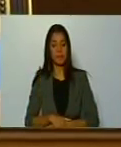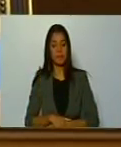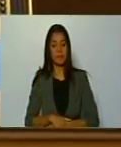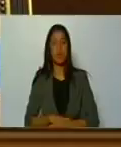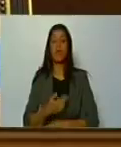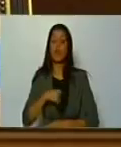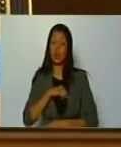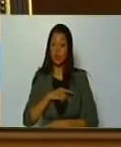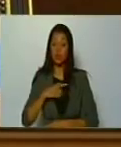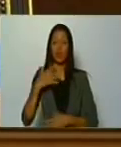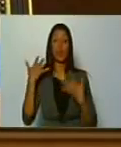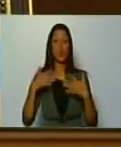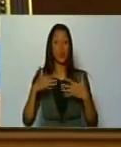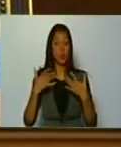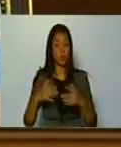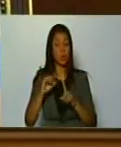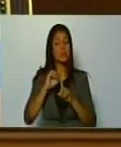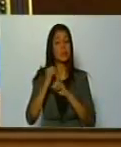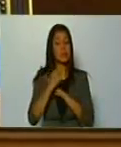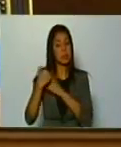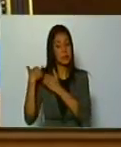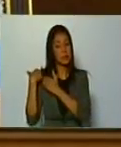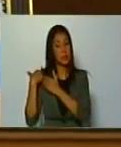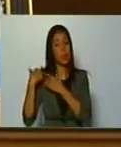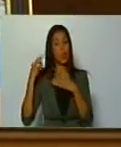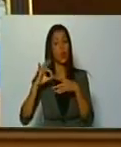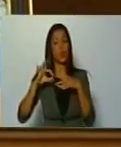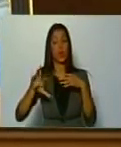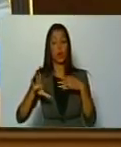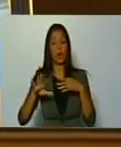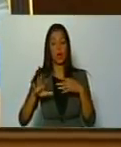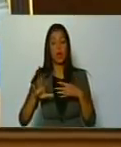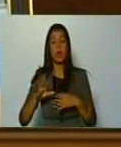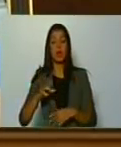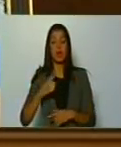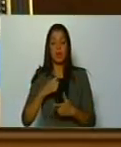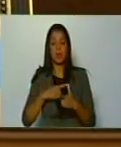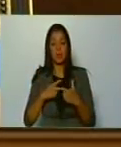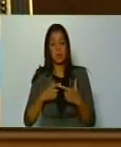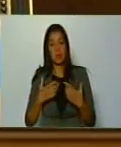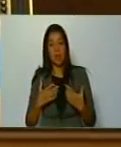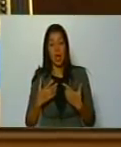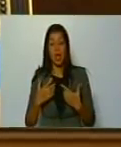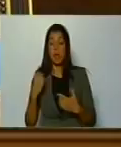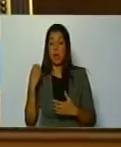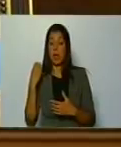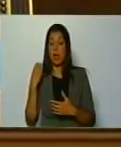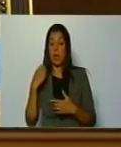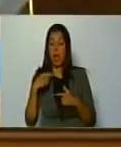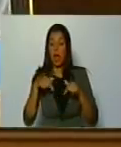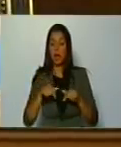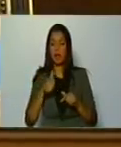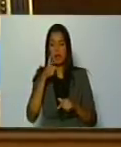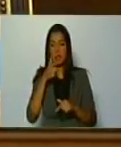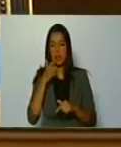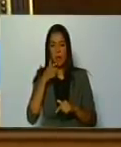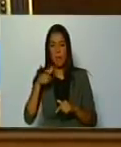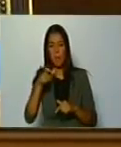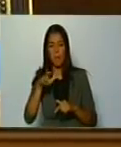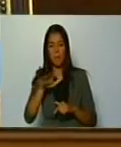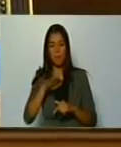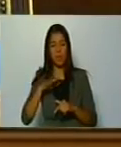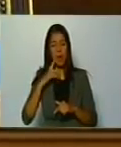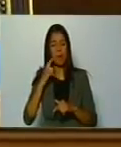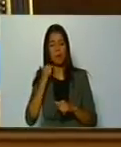Estamos en algo mucho más superior y por eso corresponde al poder constituyente originario activarse